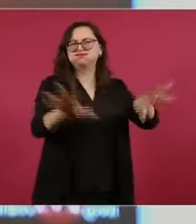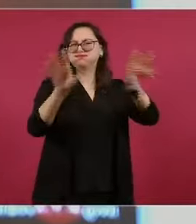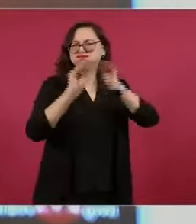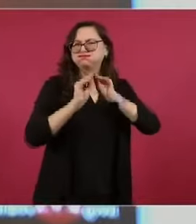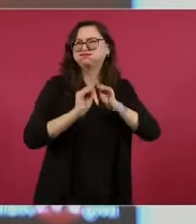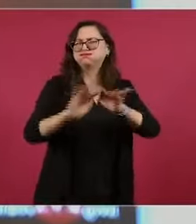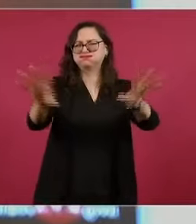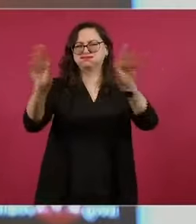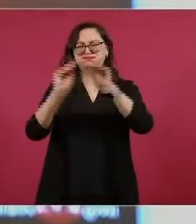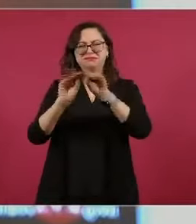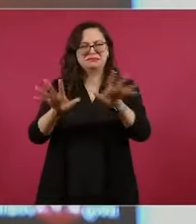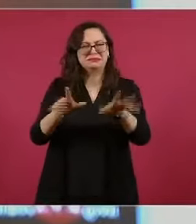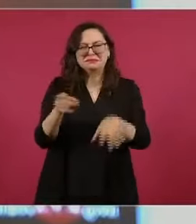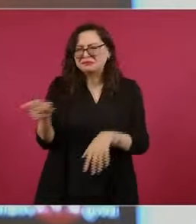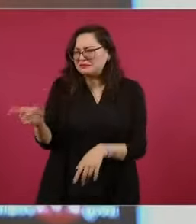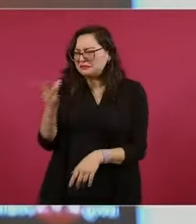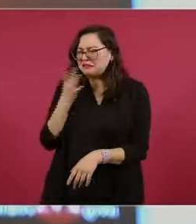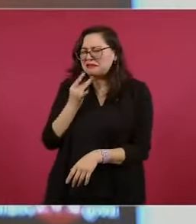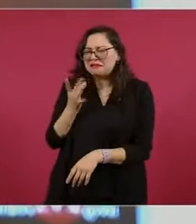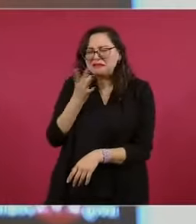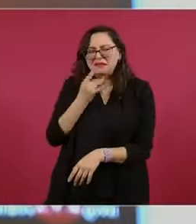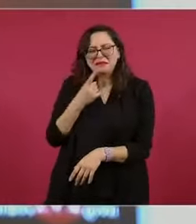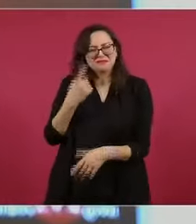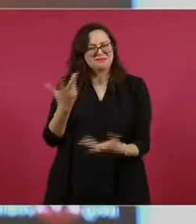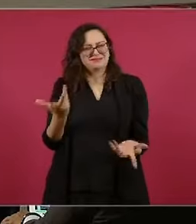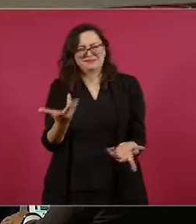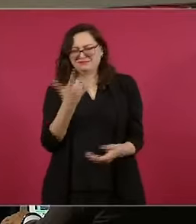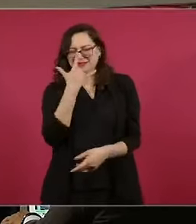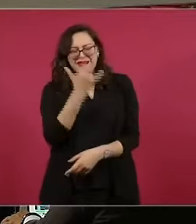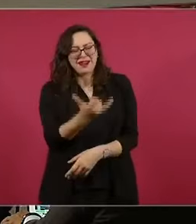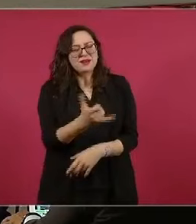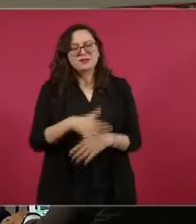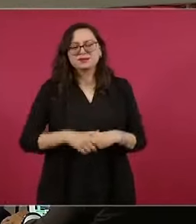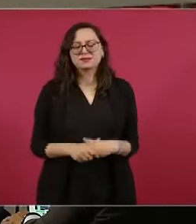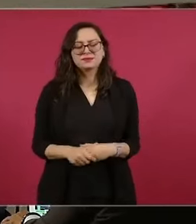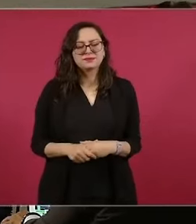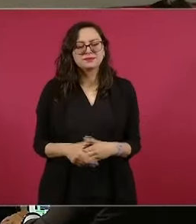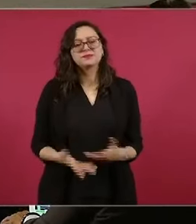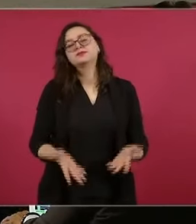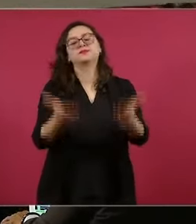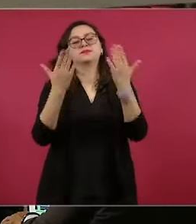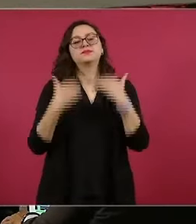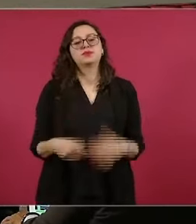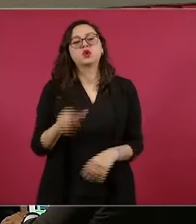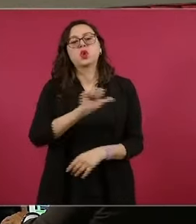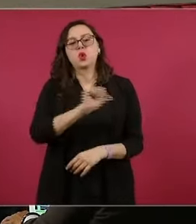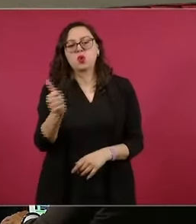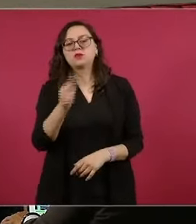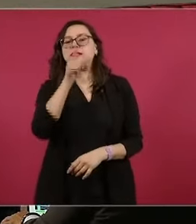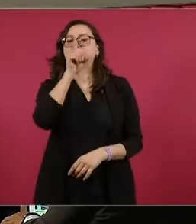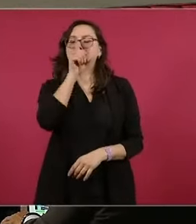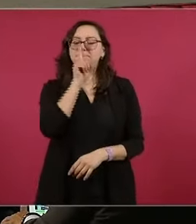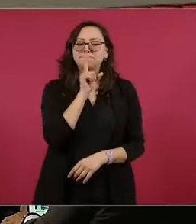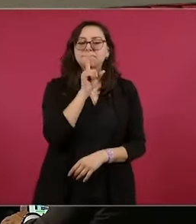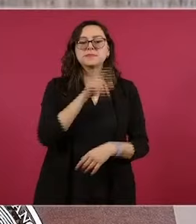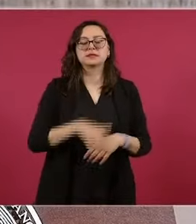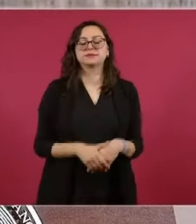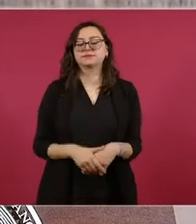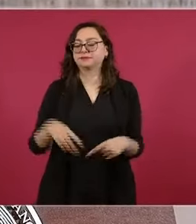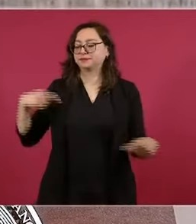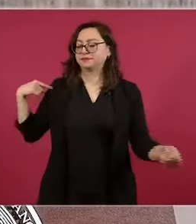cobertura mediática. Pero vamos con la siguiente. Es falso que durante este